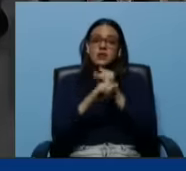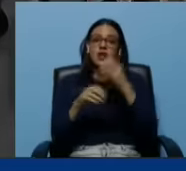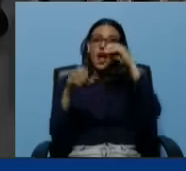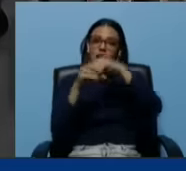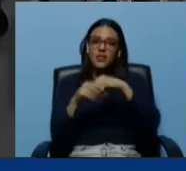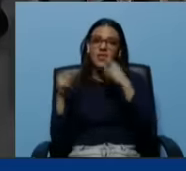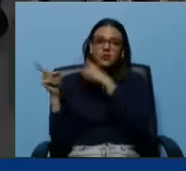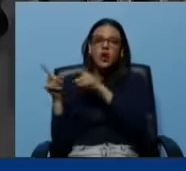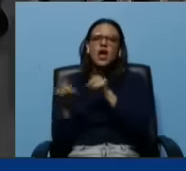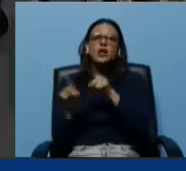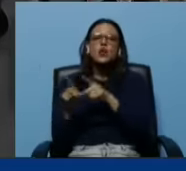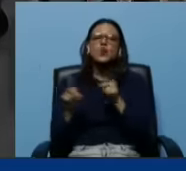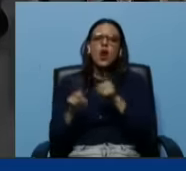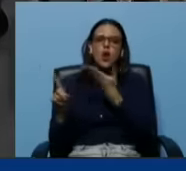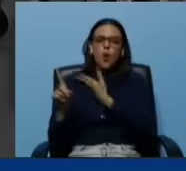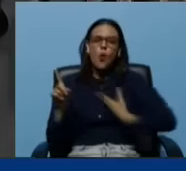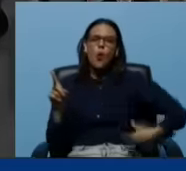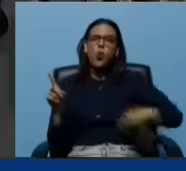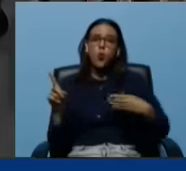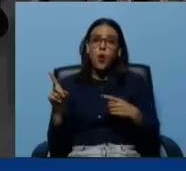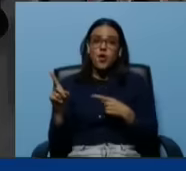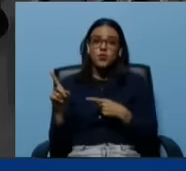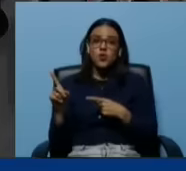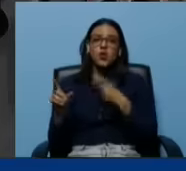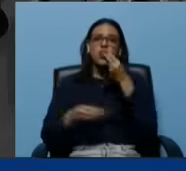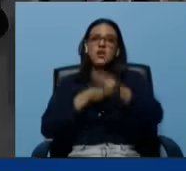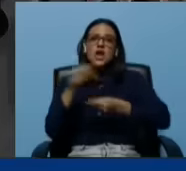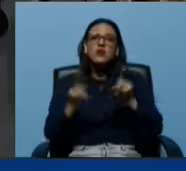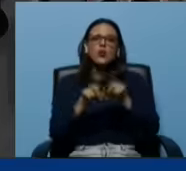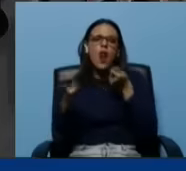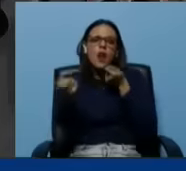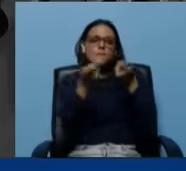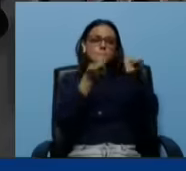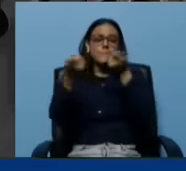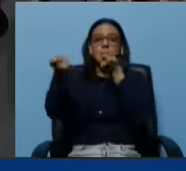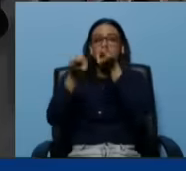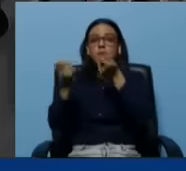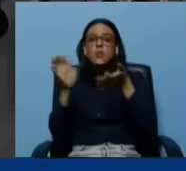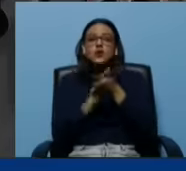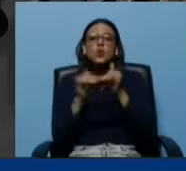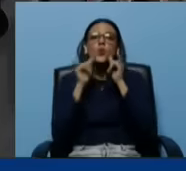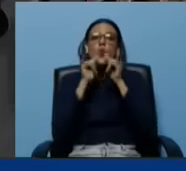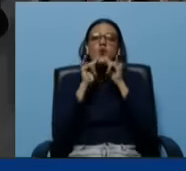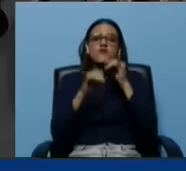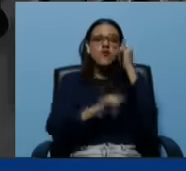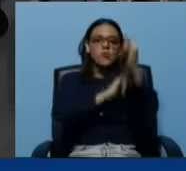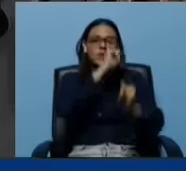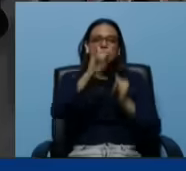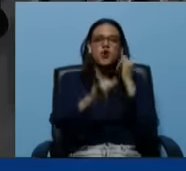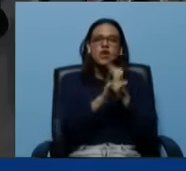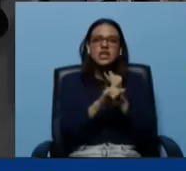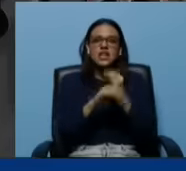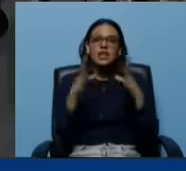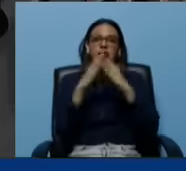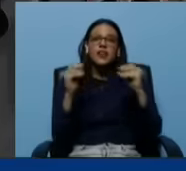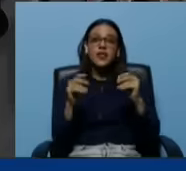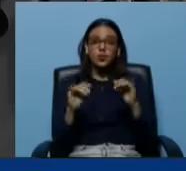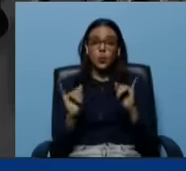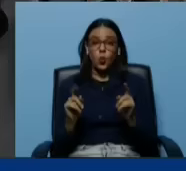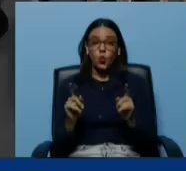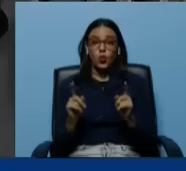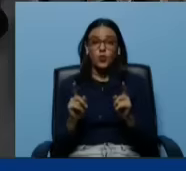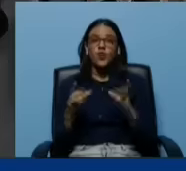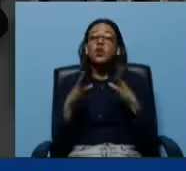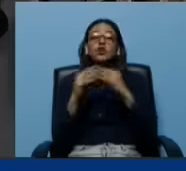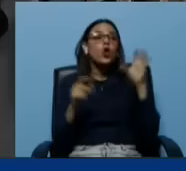son los dueños y es parte de del monopolio internacional que tienen actualmente. La mayor parte de los